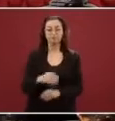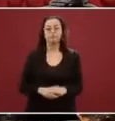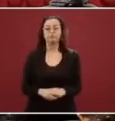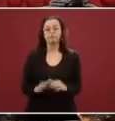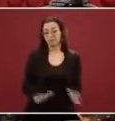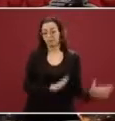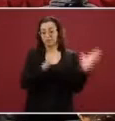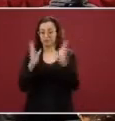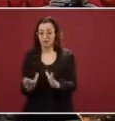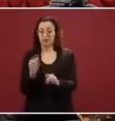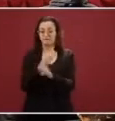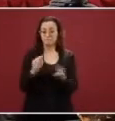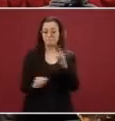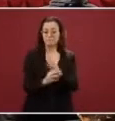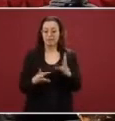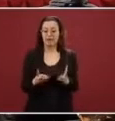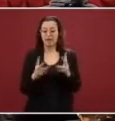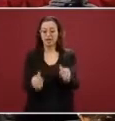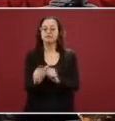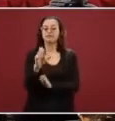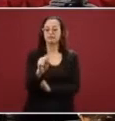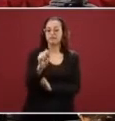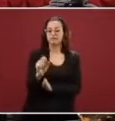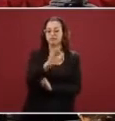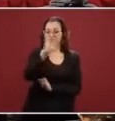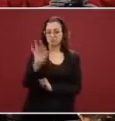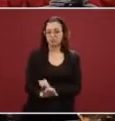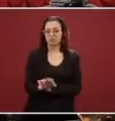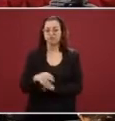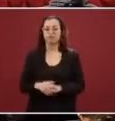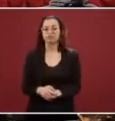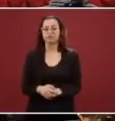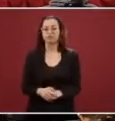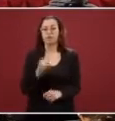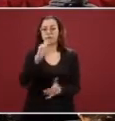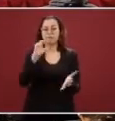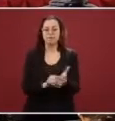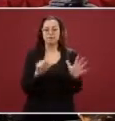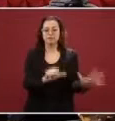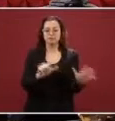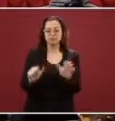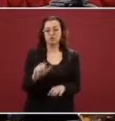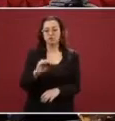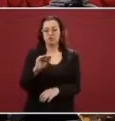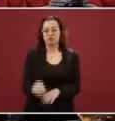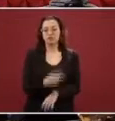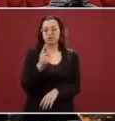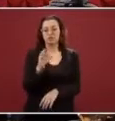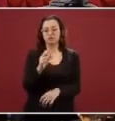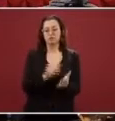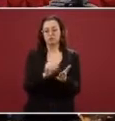compra de materiales llevamos un 60% de ejercicio de recursos que corresponde a casi 1.692 millones de